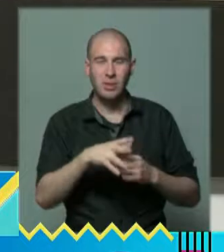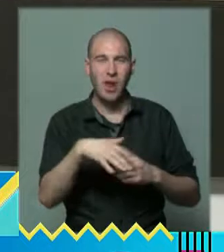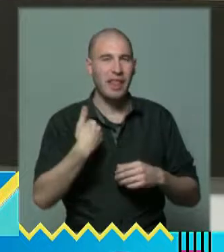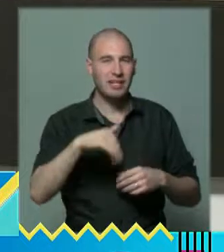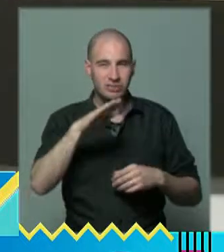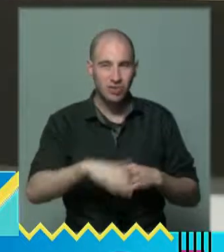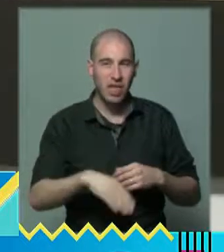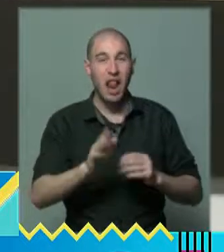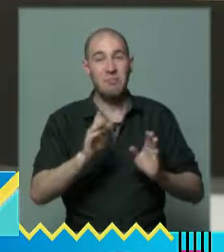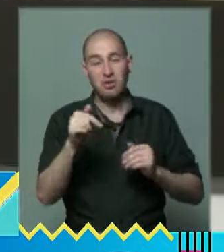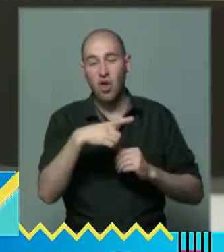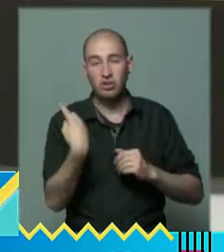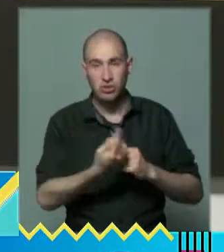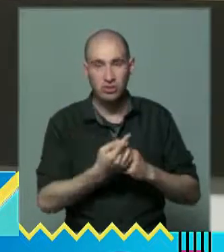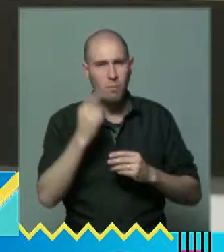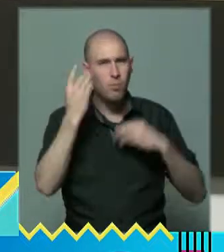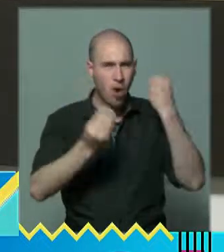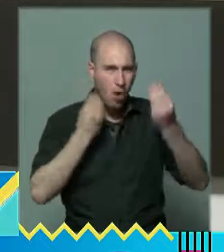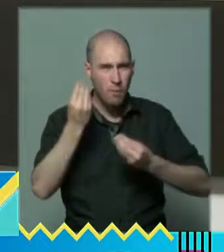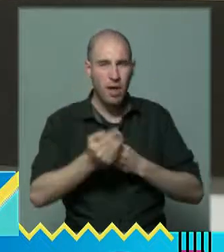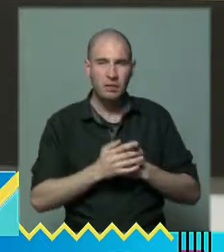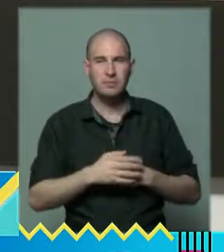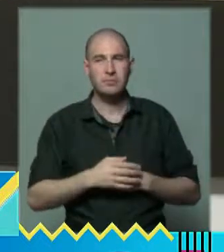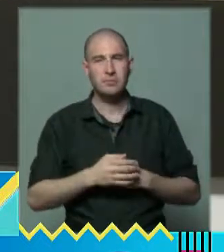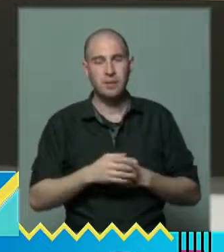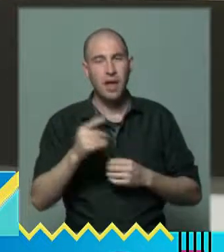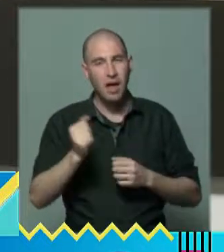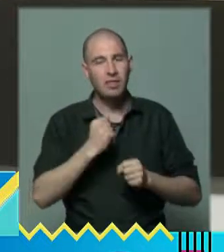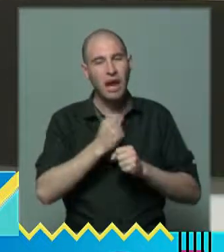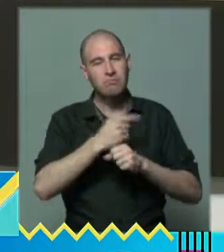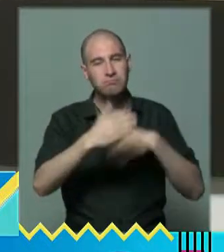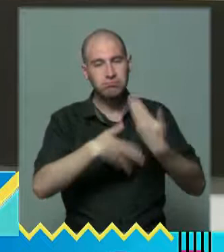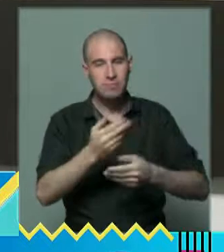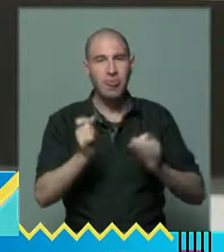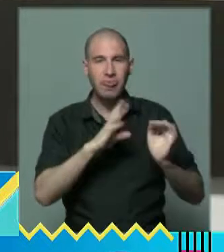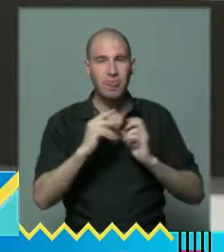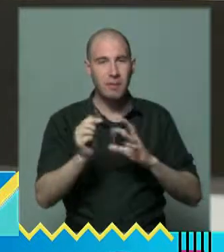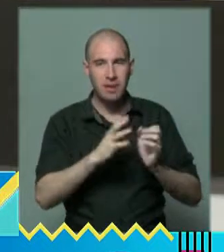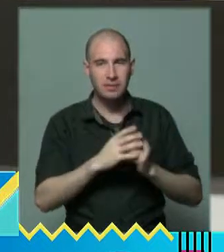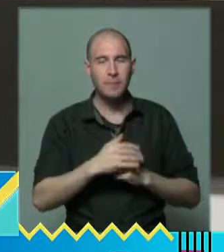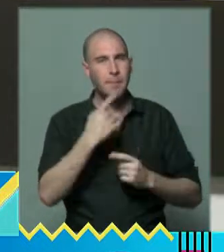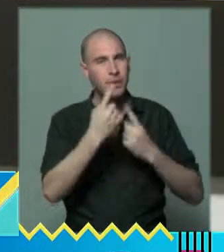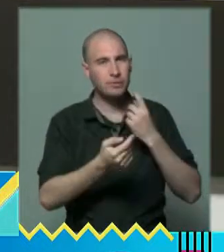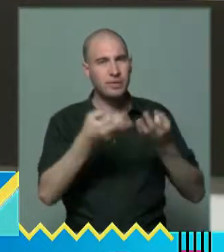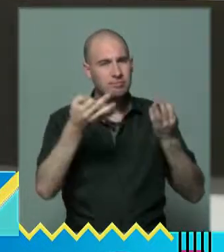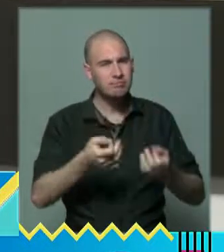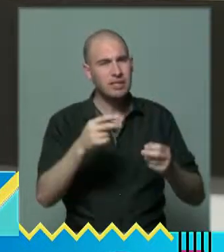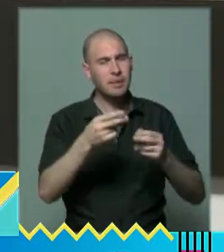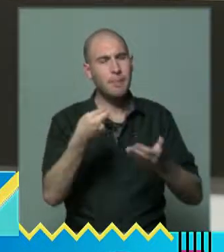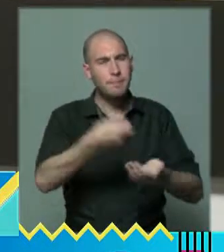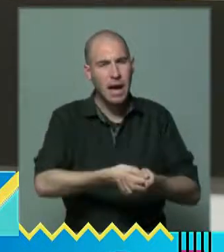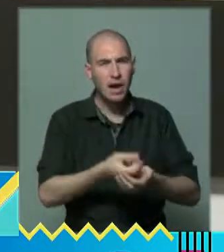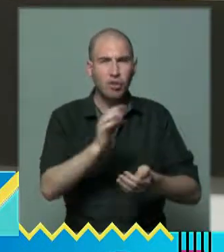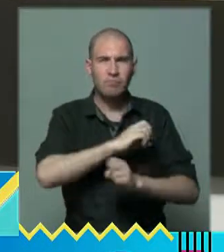argentino y que a lo mejor a nosotros ya nos preocupa y empezamos a trabajar en cuanto a este tema, a debatir y a consultar si está bien lo que nos cobran, si